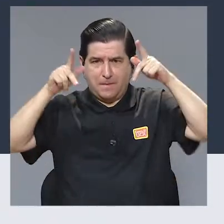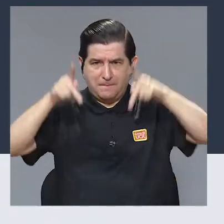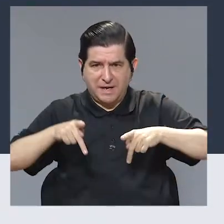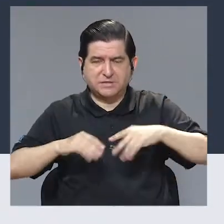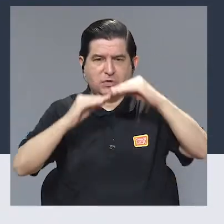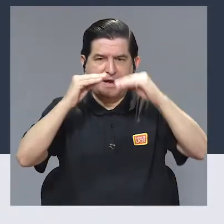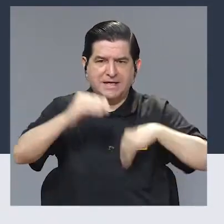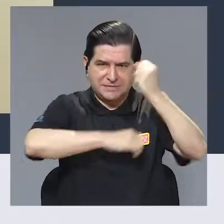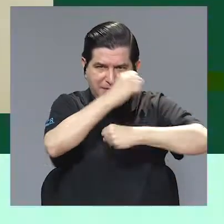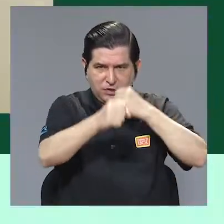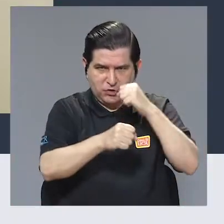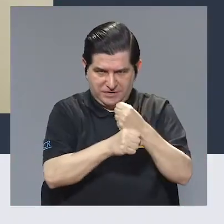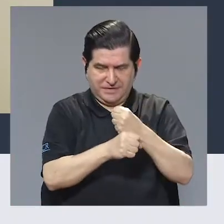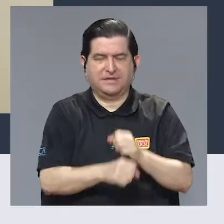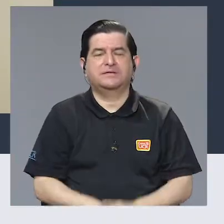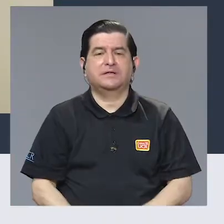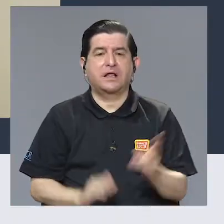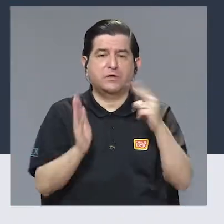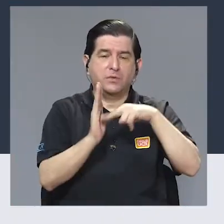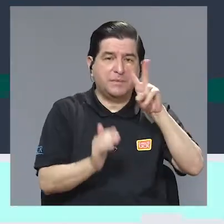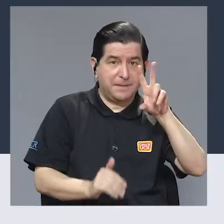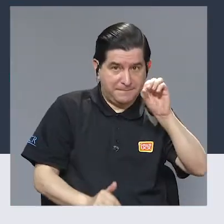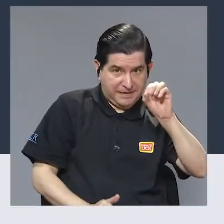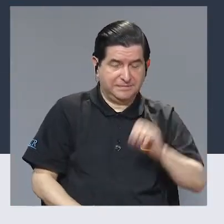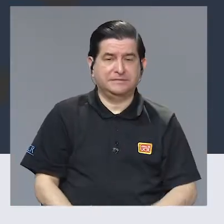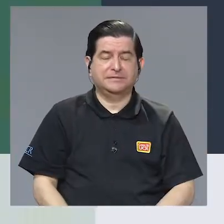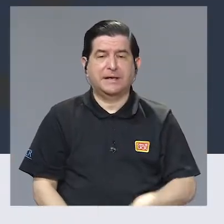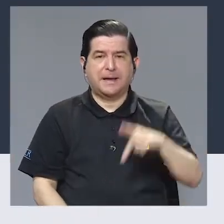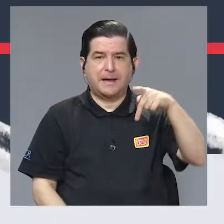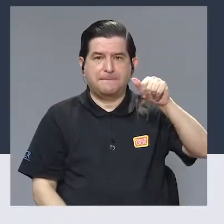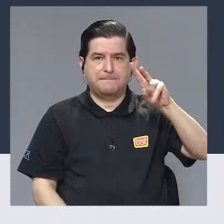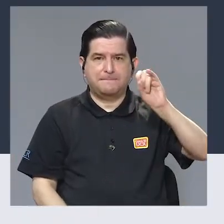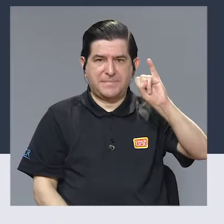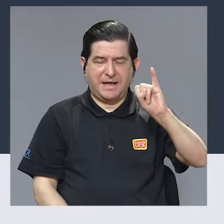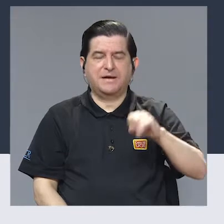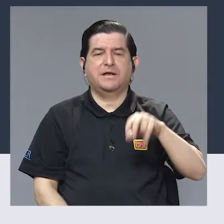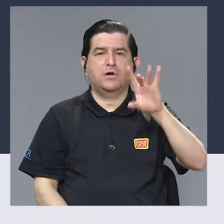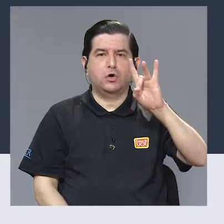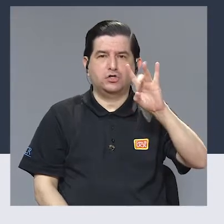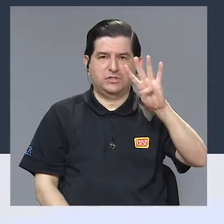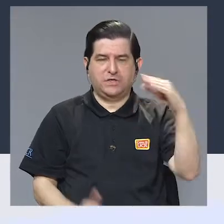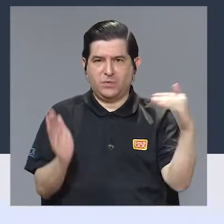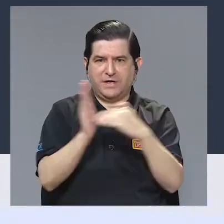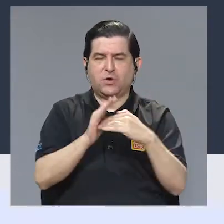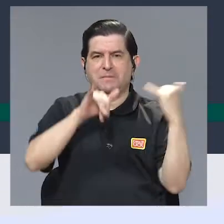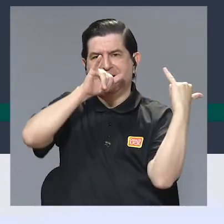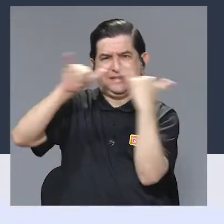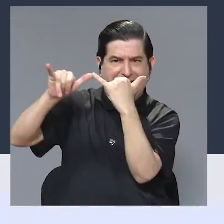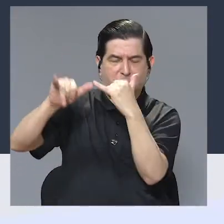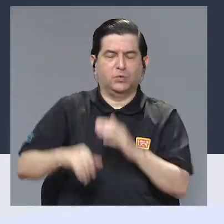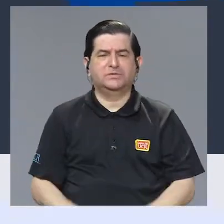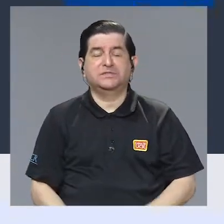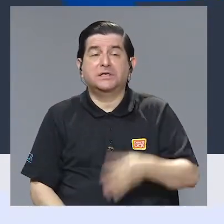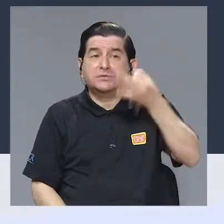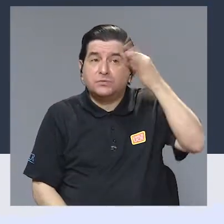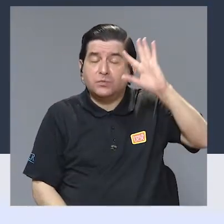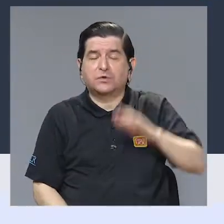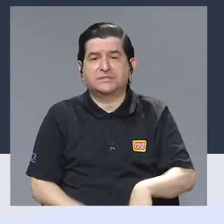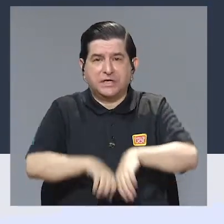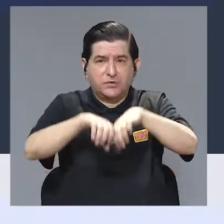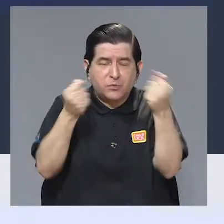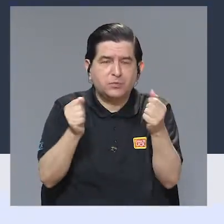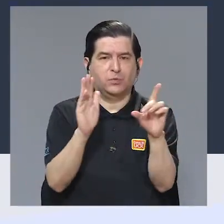de las personas menores de edad. Durante el 2020, el PANI recibió 84.000 denuncias interpuestas por